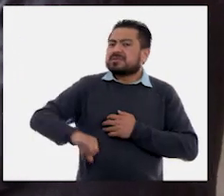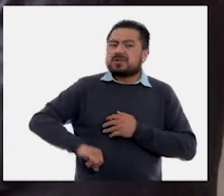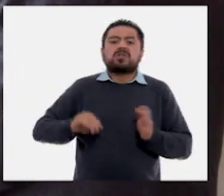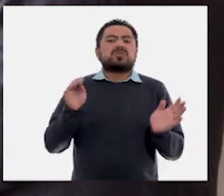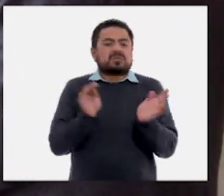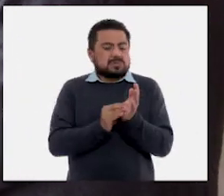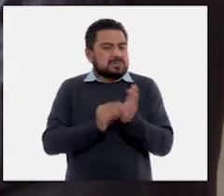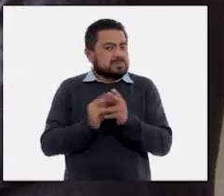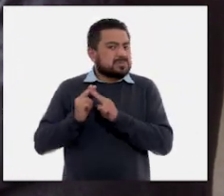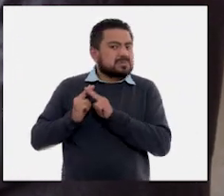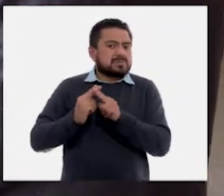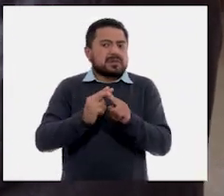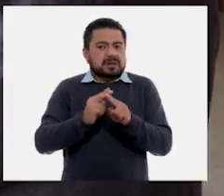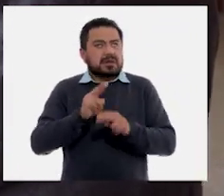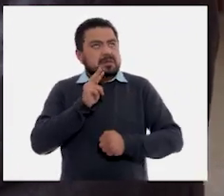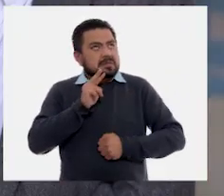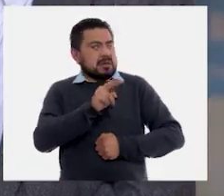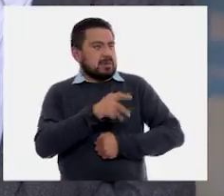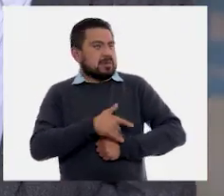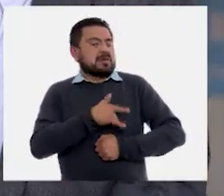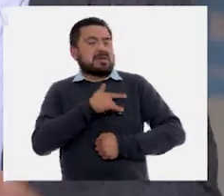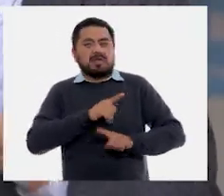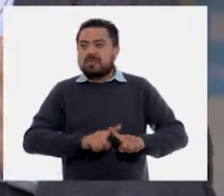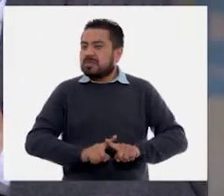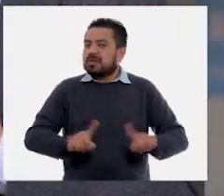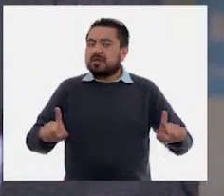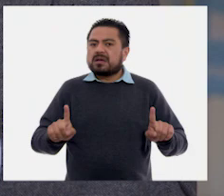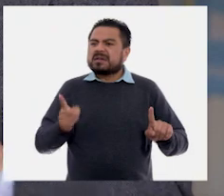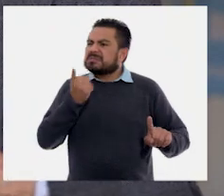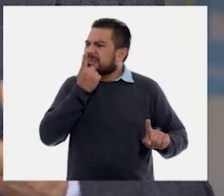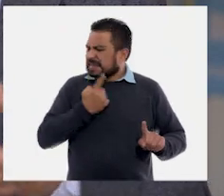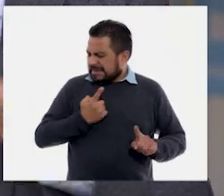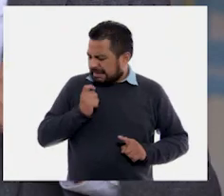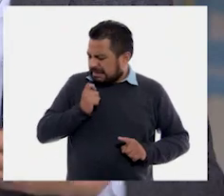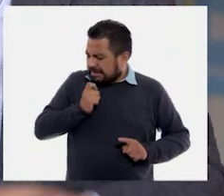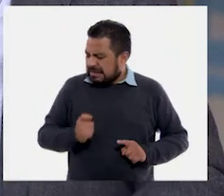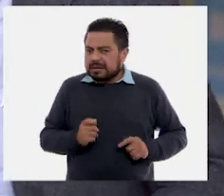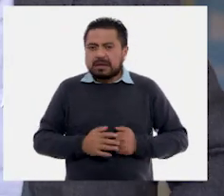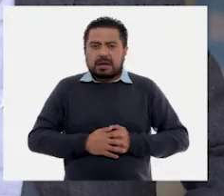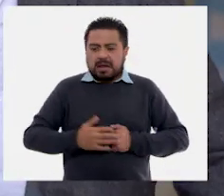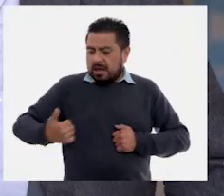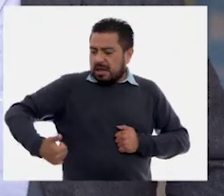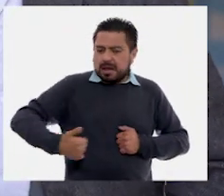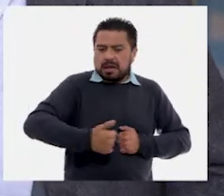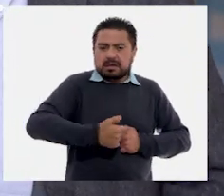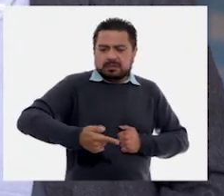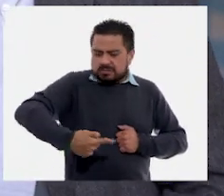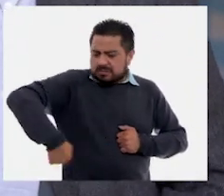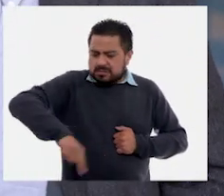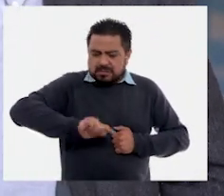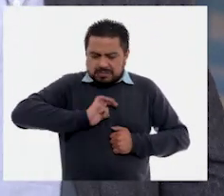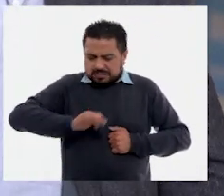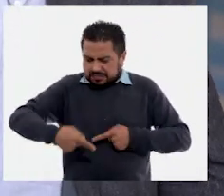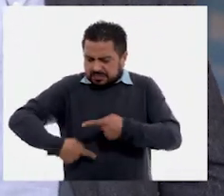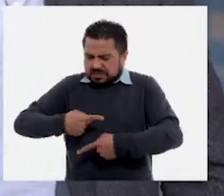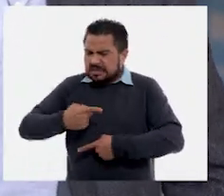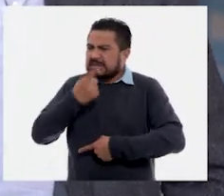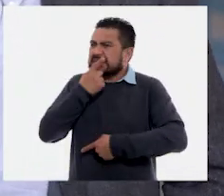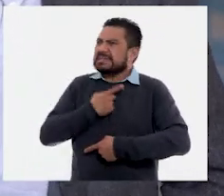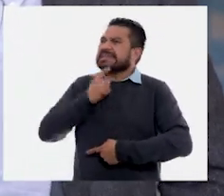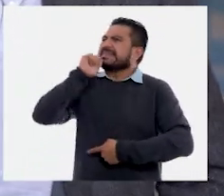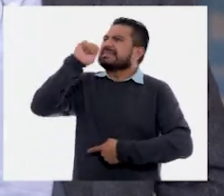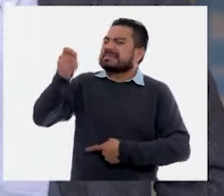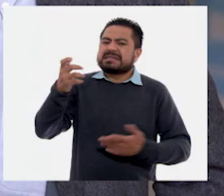vigentes, el verlos de otra manera, ¿no? Que la gente... ¿Qué nos dice? ¿Qué nos dice? Que cada quien se pregunte, ¿qué me está